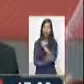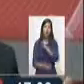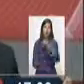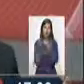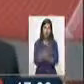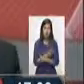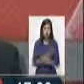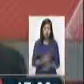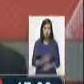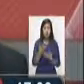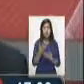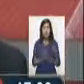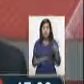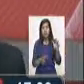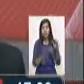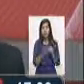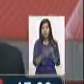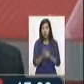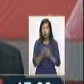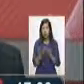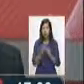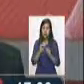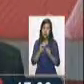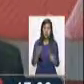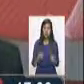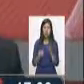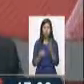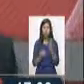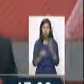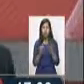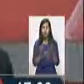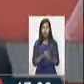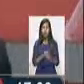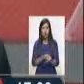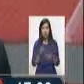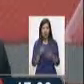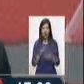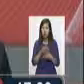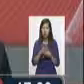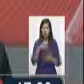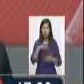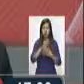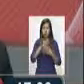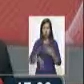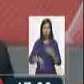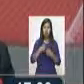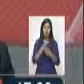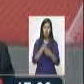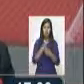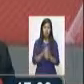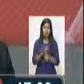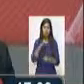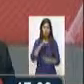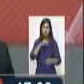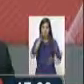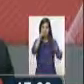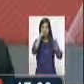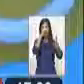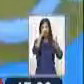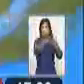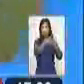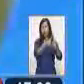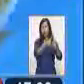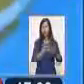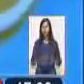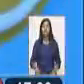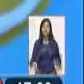ya salieron, más el 1/4 millón salgan a la extrema pobreza, completamos nuestra obra, nuestra misión en la